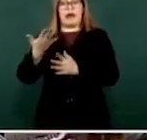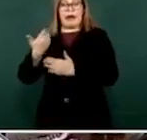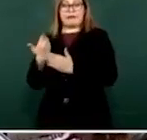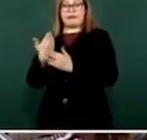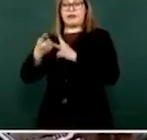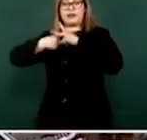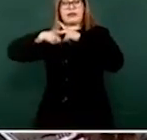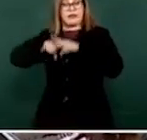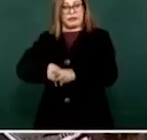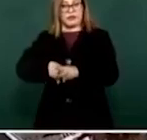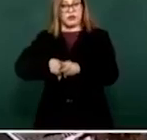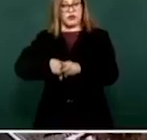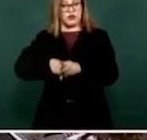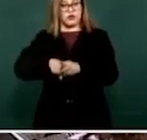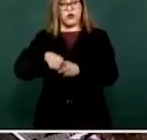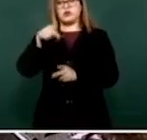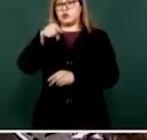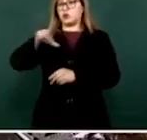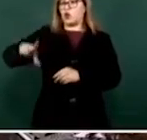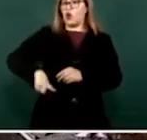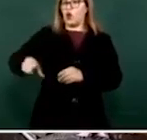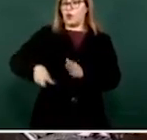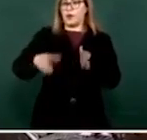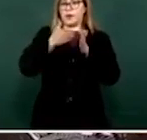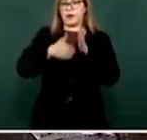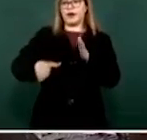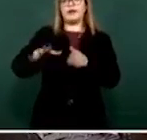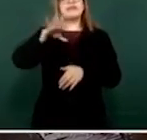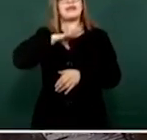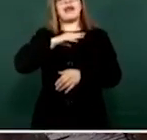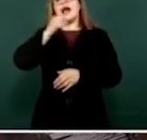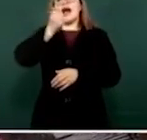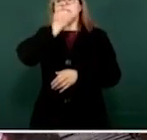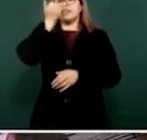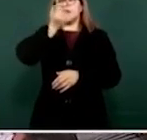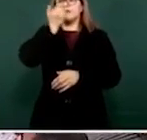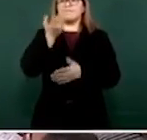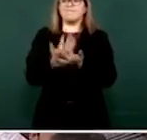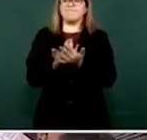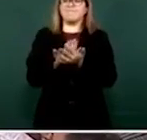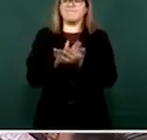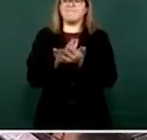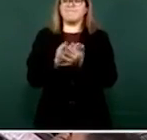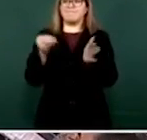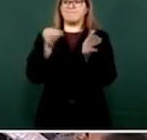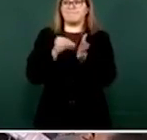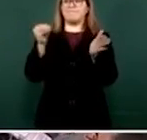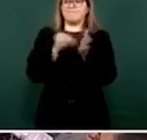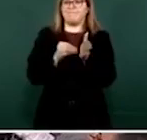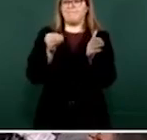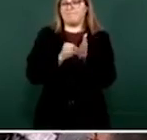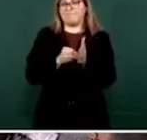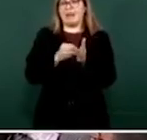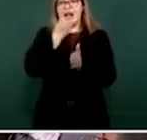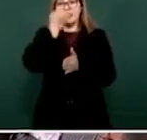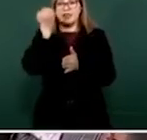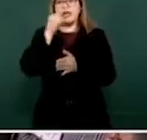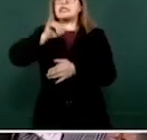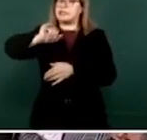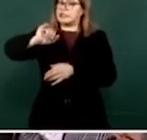de la administración, aún hay cañeros que no les ha llegado ese recurso. Sí, puede ser, pero va a